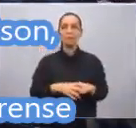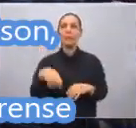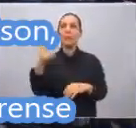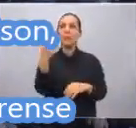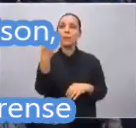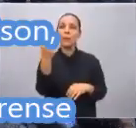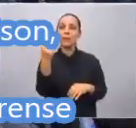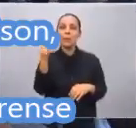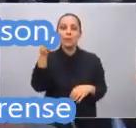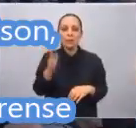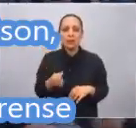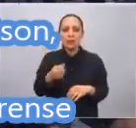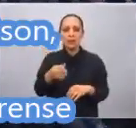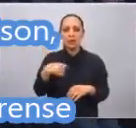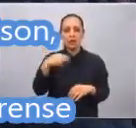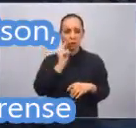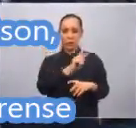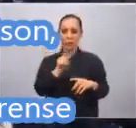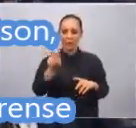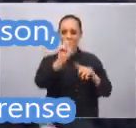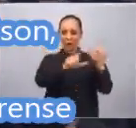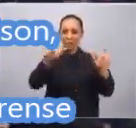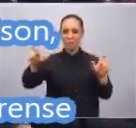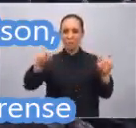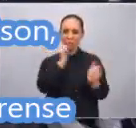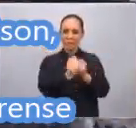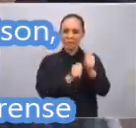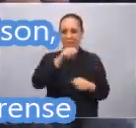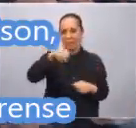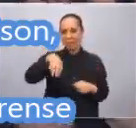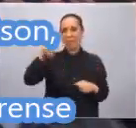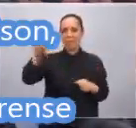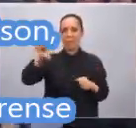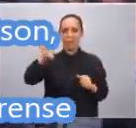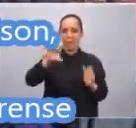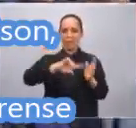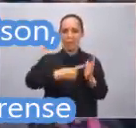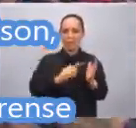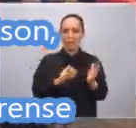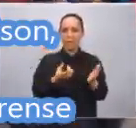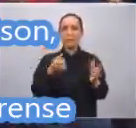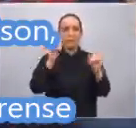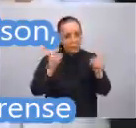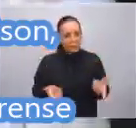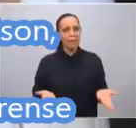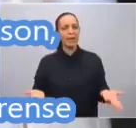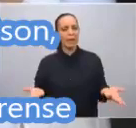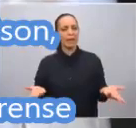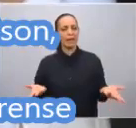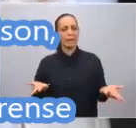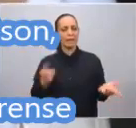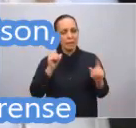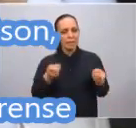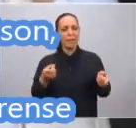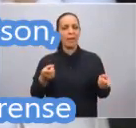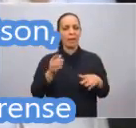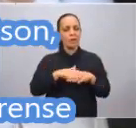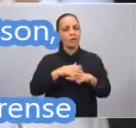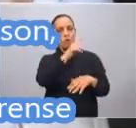puntos. Veo acá empresarios de la provincia de Buenos Aires. Otra víctima de Milei.